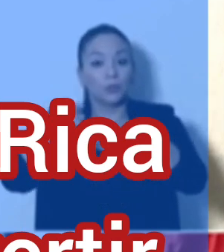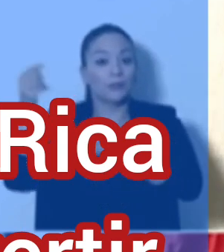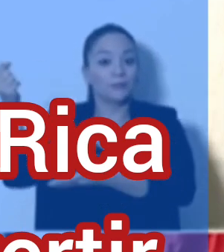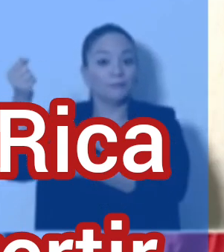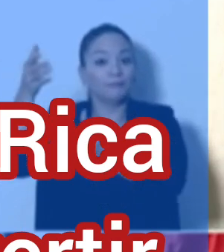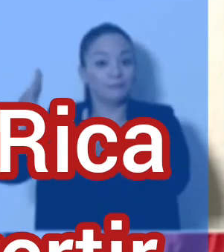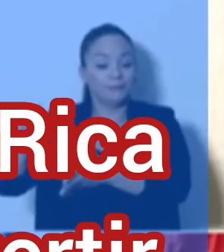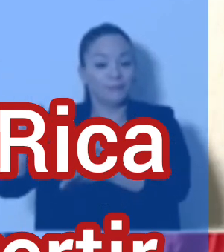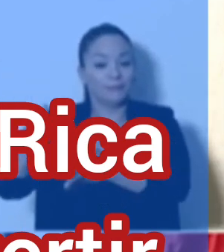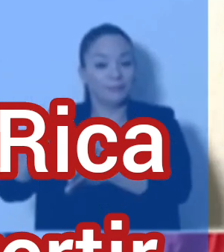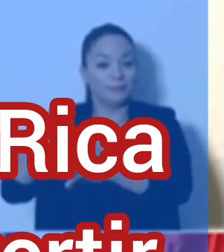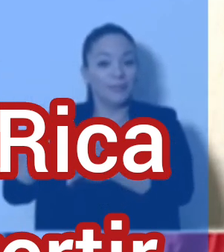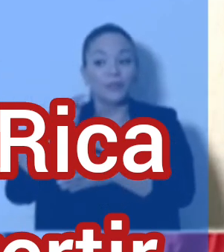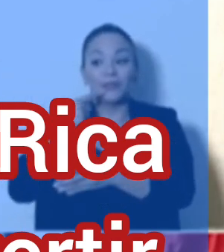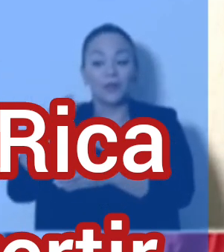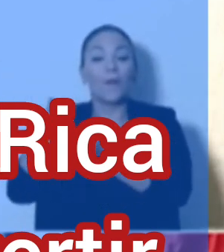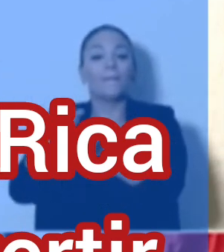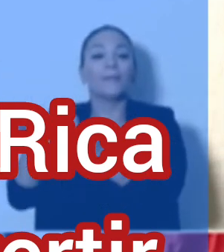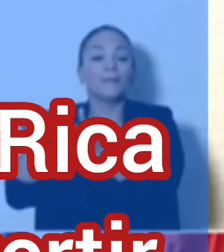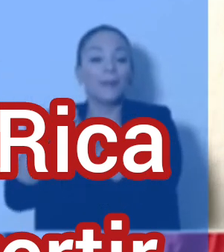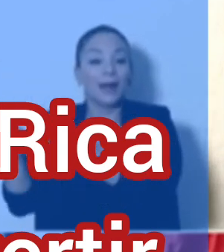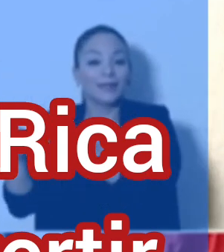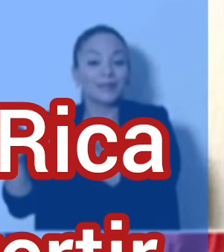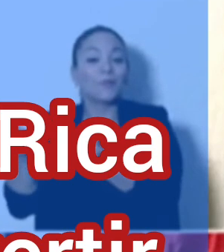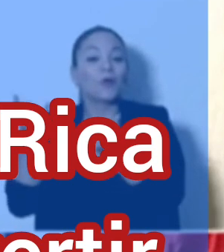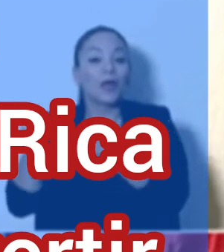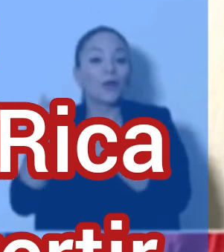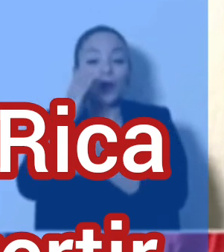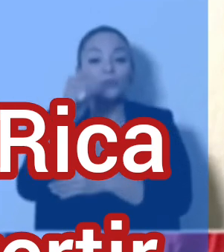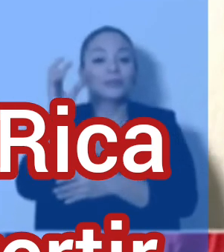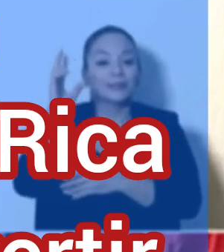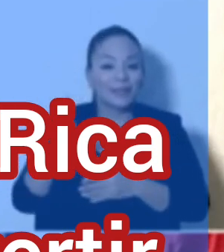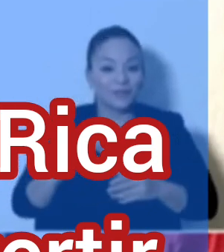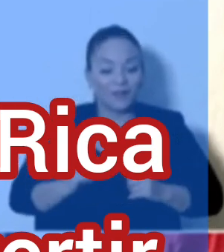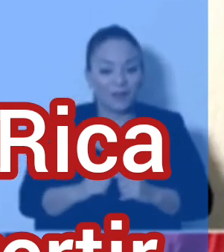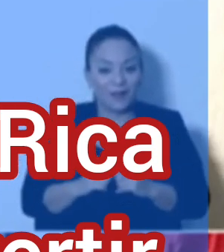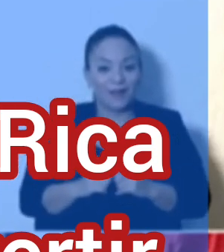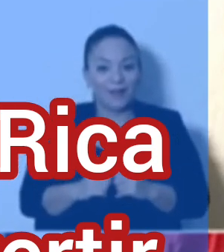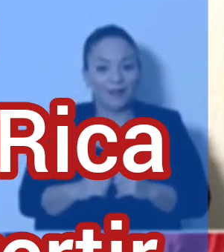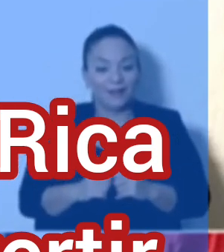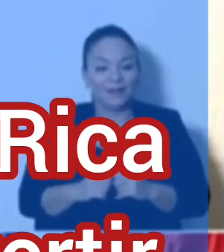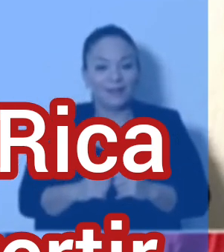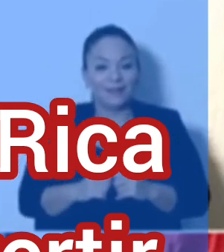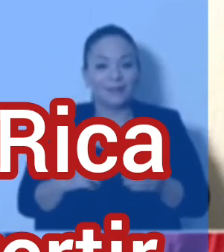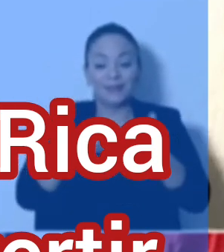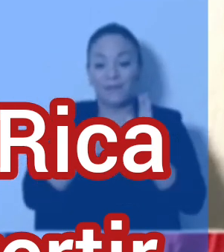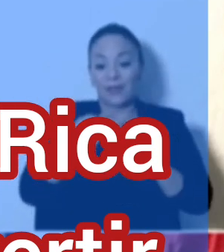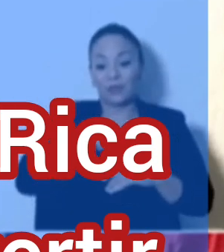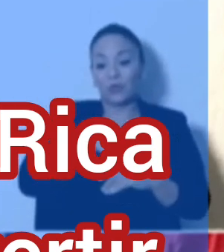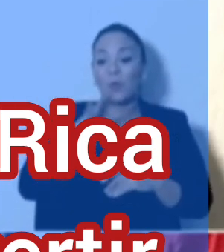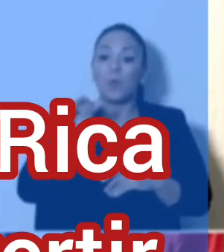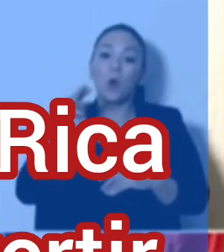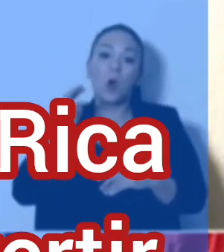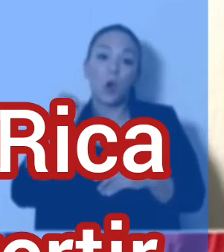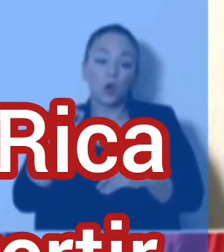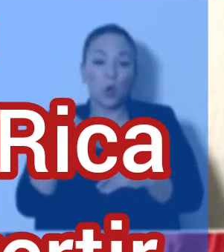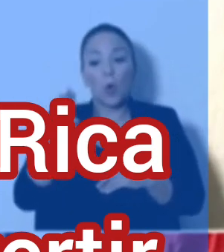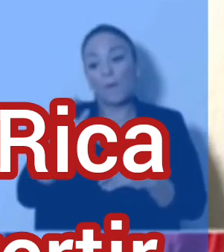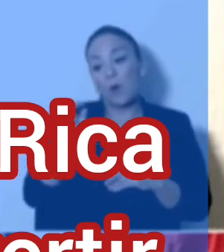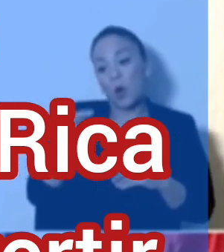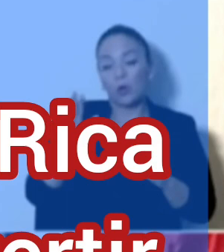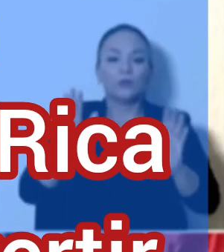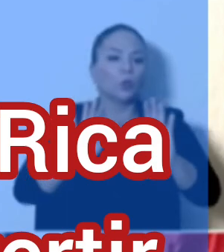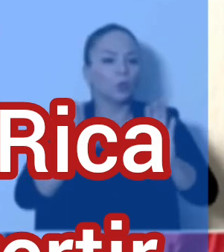porque el grado de inversión de Costa Rica, es decir, que ya no vamos a hacer bonos basura,